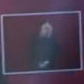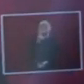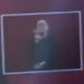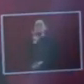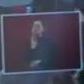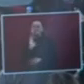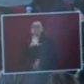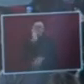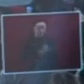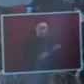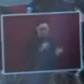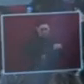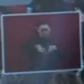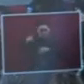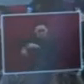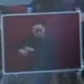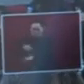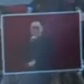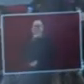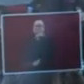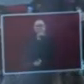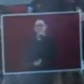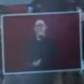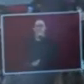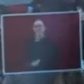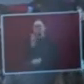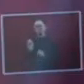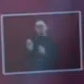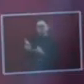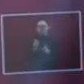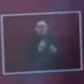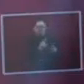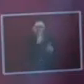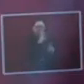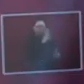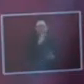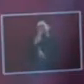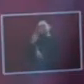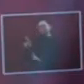las 2:30 de la tarde en la transmisión de Claro y Directo en vivo. Los espero.